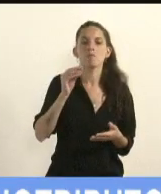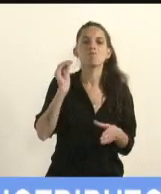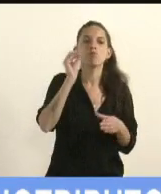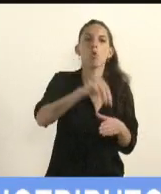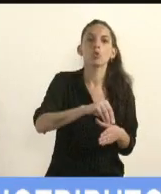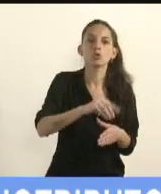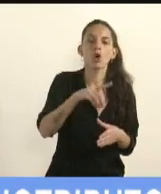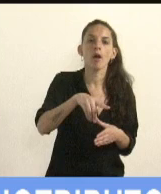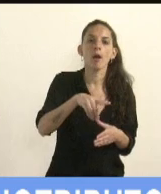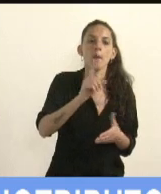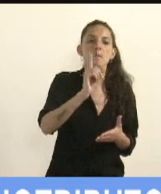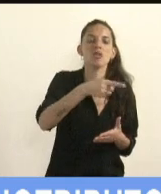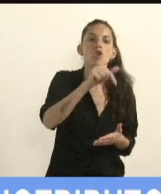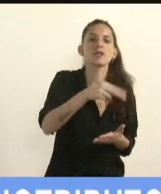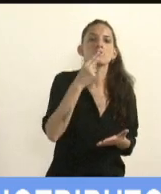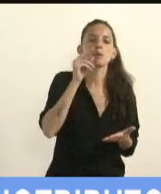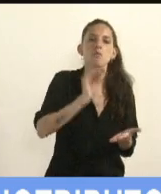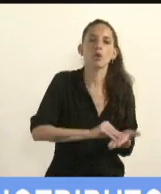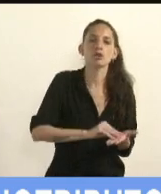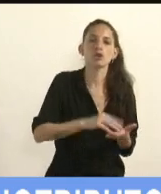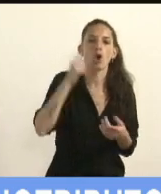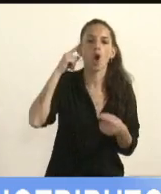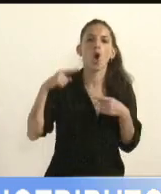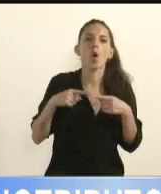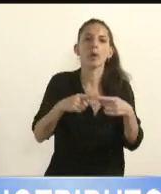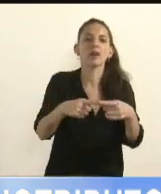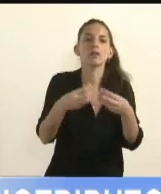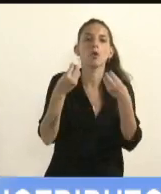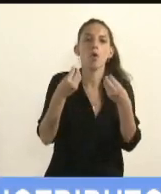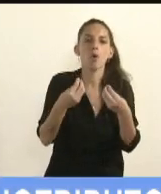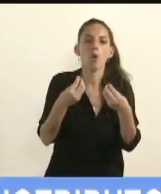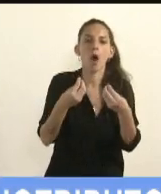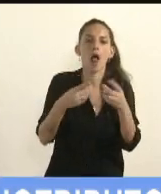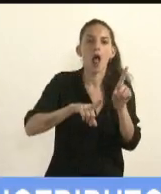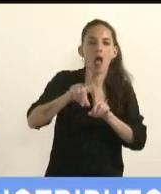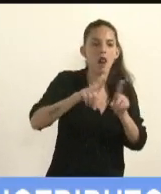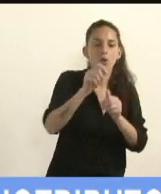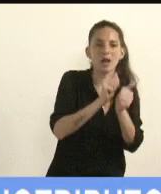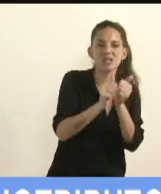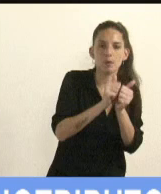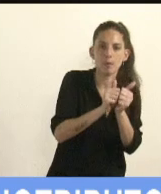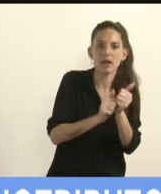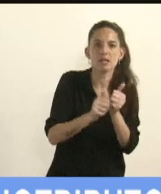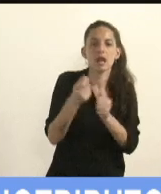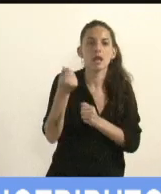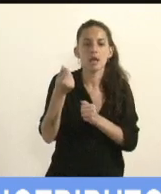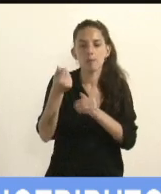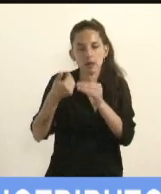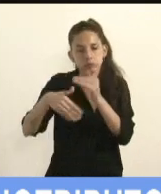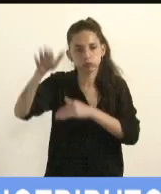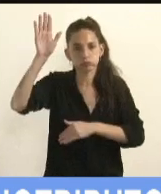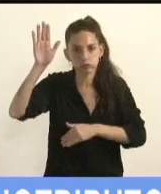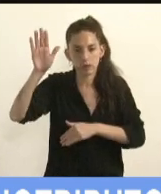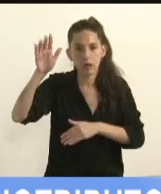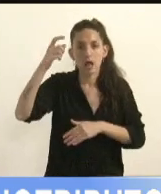teniendo como objetivo algunas fortunas o algunas empresas, y que después en el 73 fue